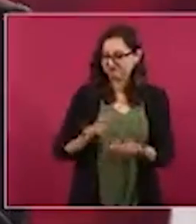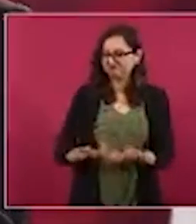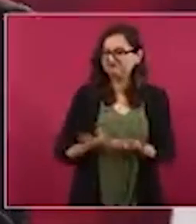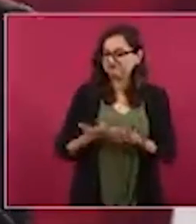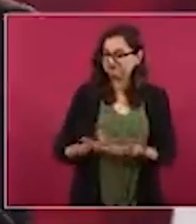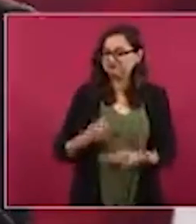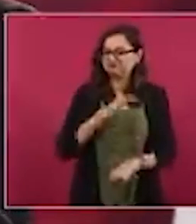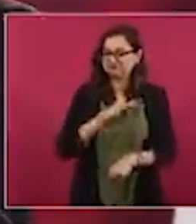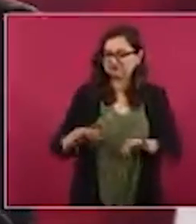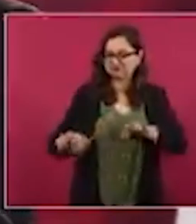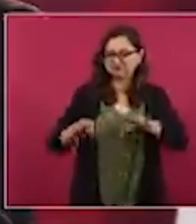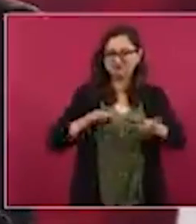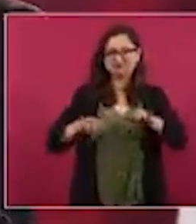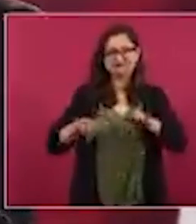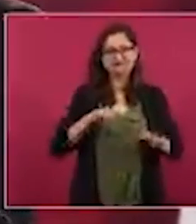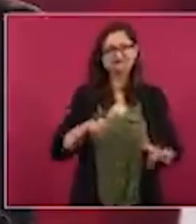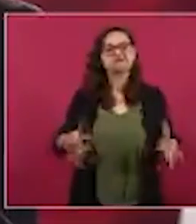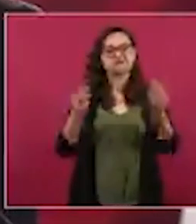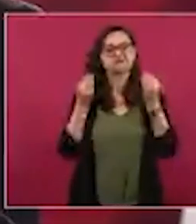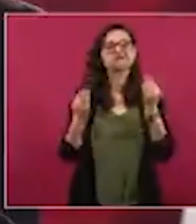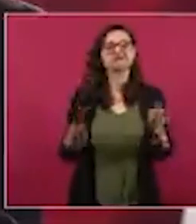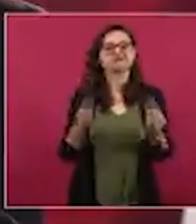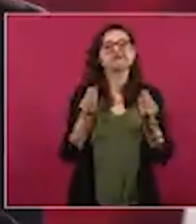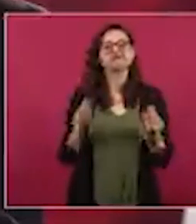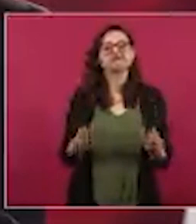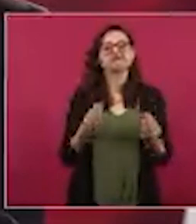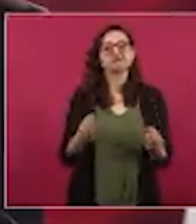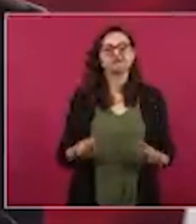muchísimo. Y vamos a hacer